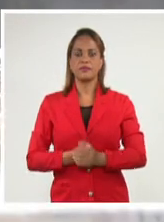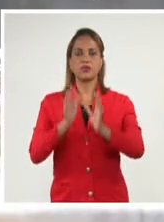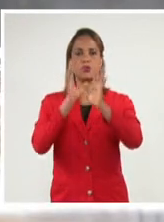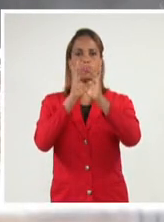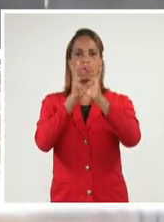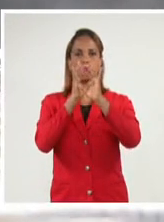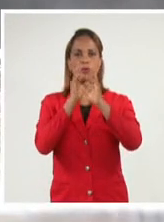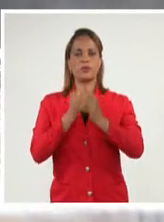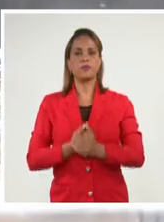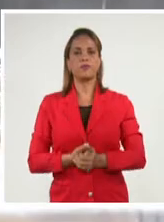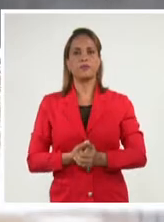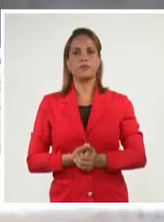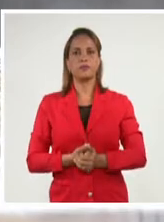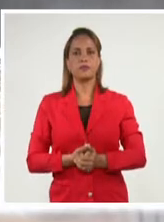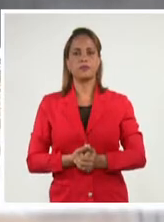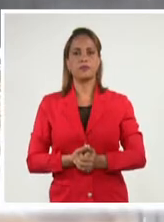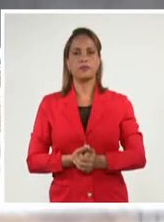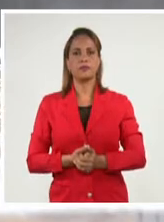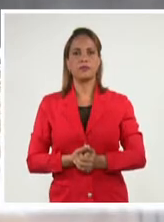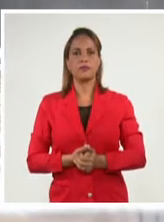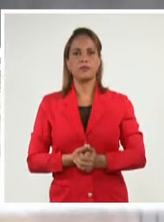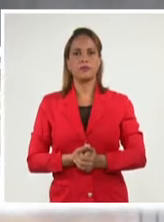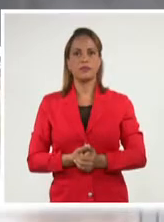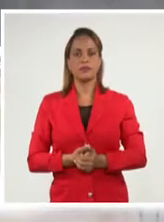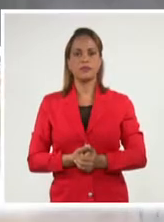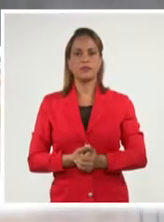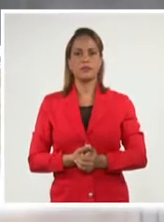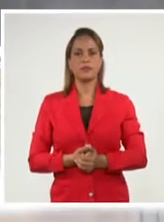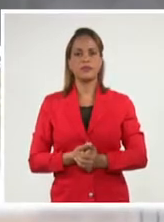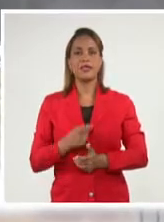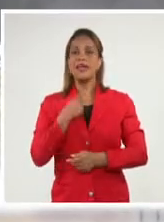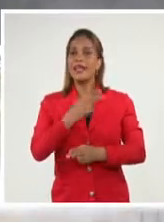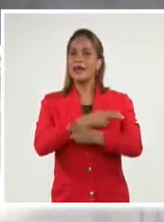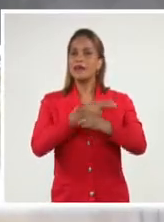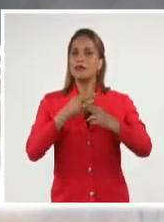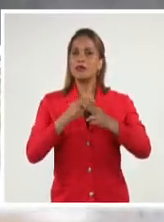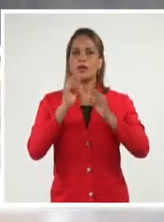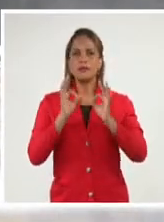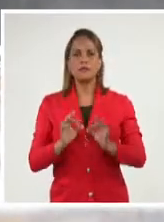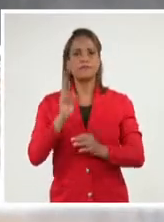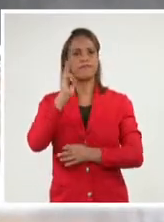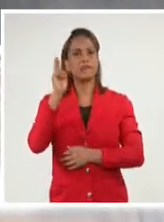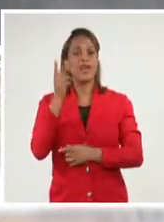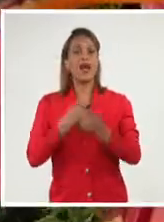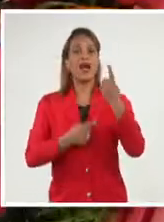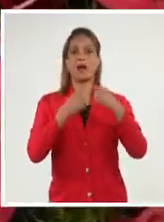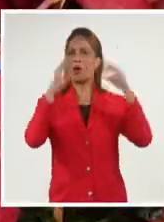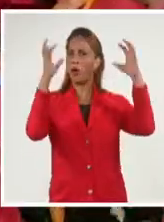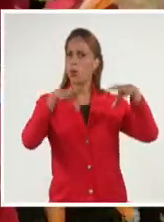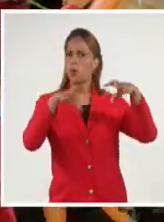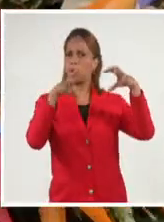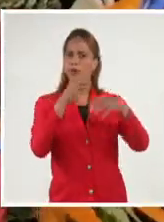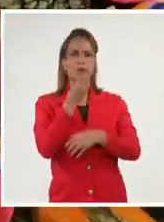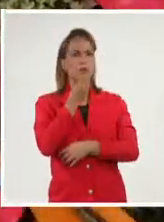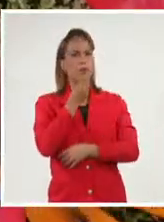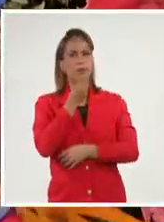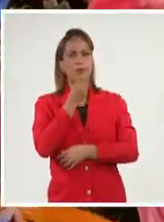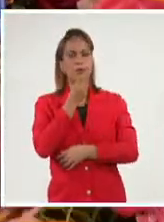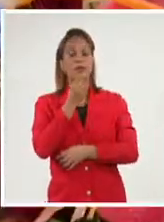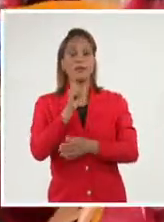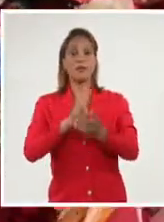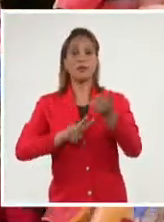Oda de mortales que veneran su historia, firmes aún bajo la lluvia. Desde